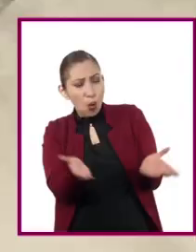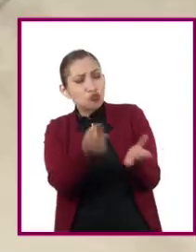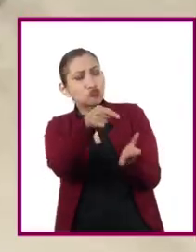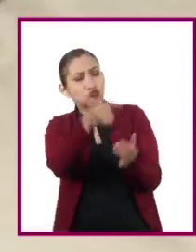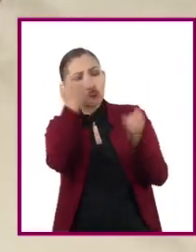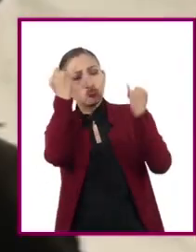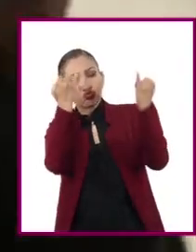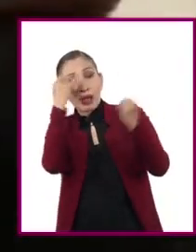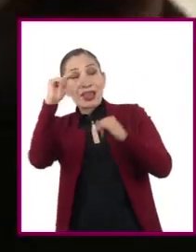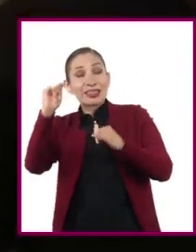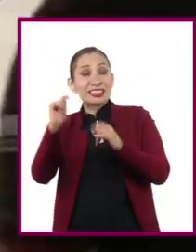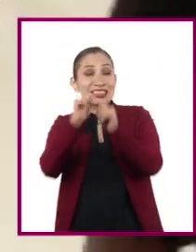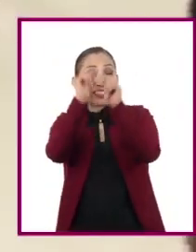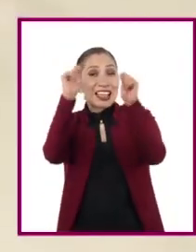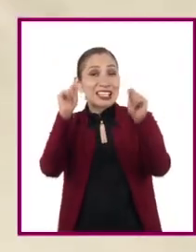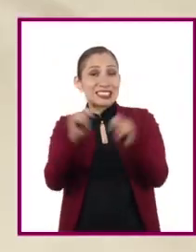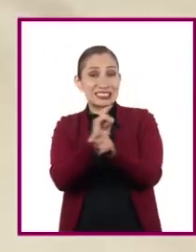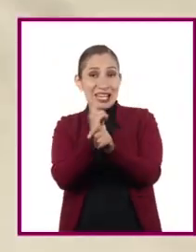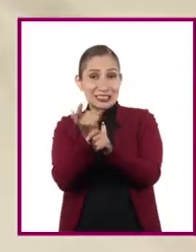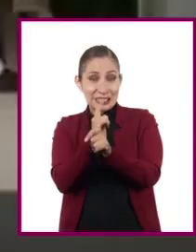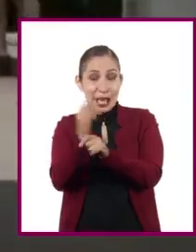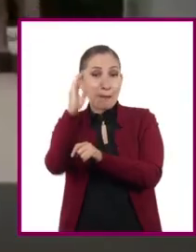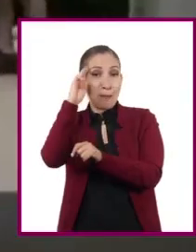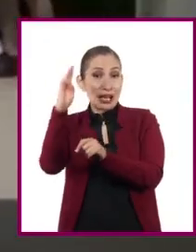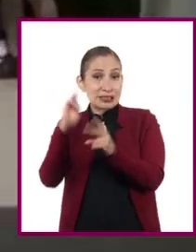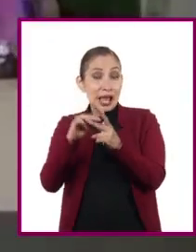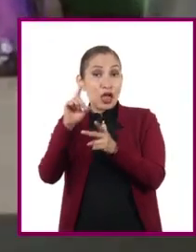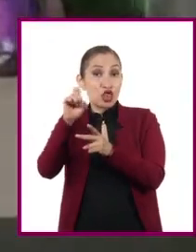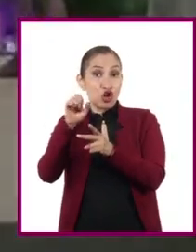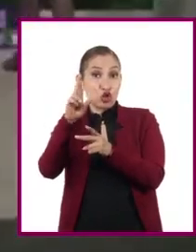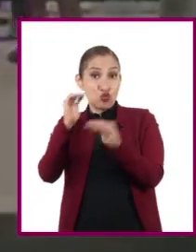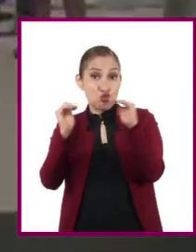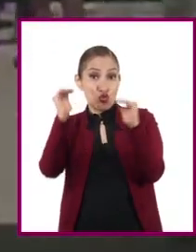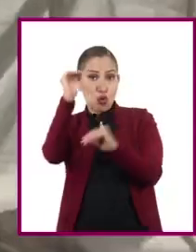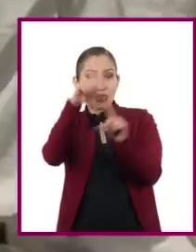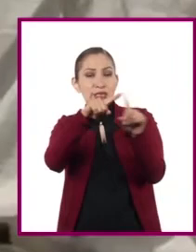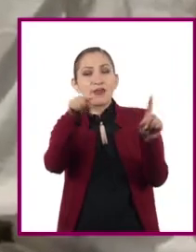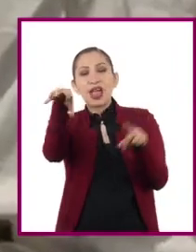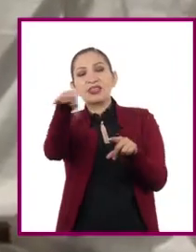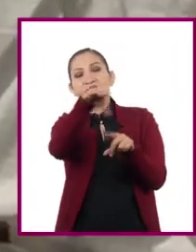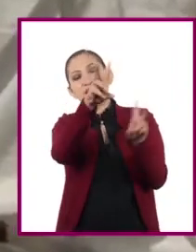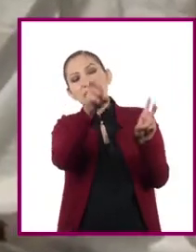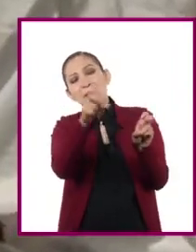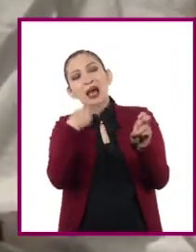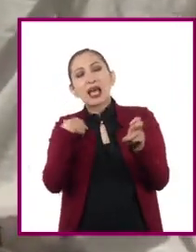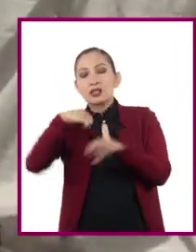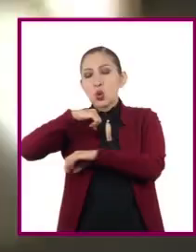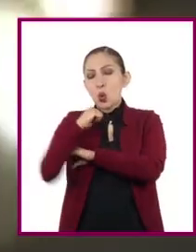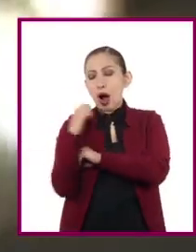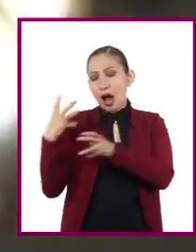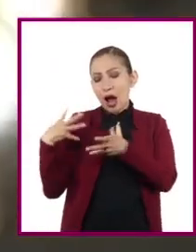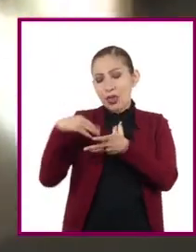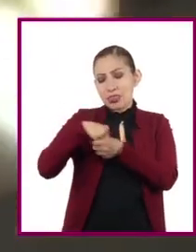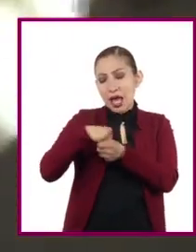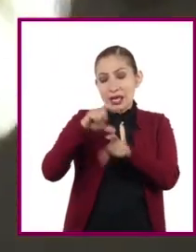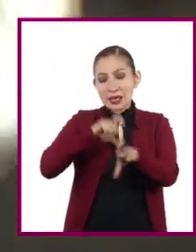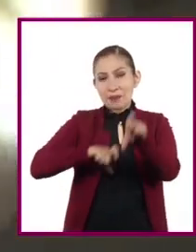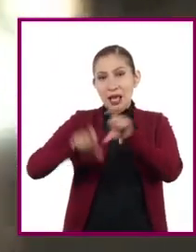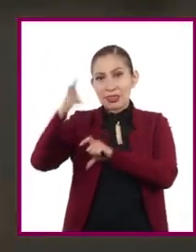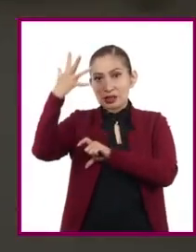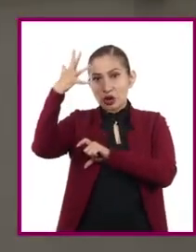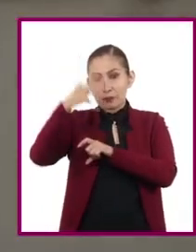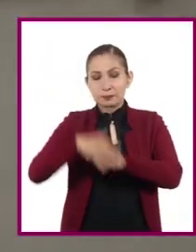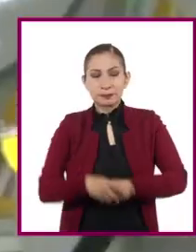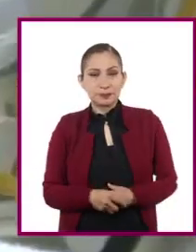que desarrollaron tesis de licenciatura, maestría y doctorado en diferentes temas de concentración y química